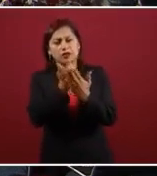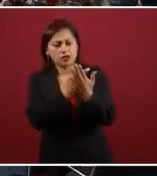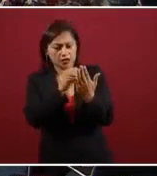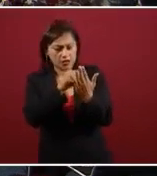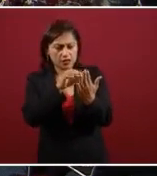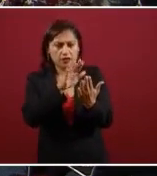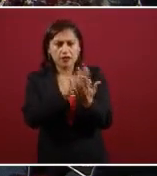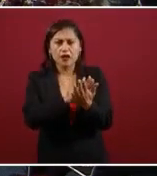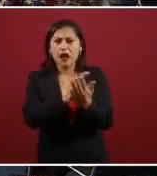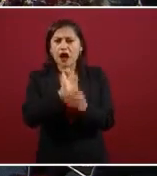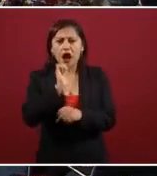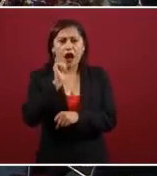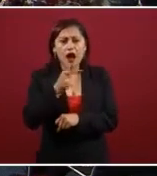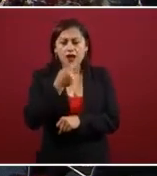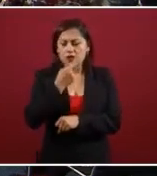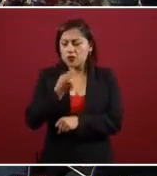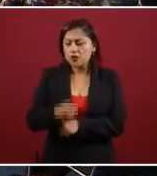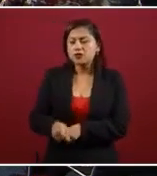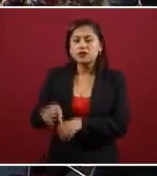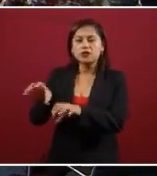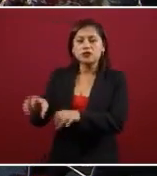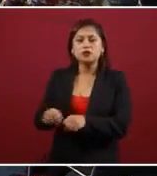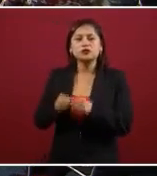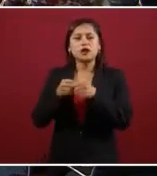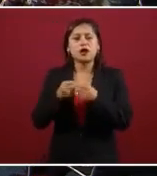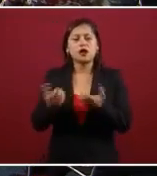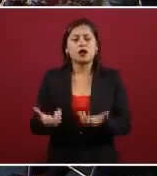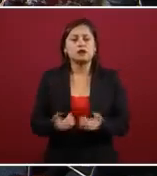de esta explotación infantil, muchas gracias.